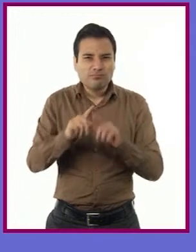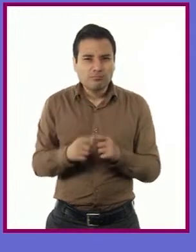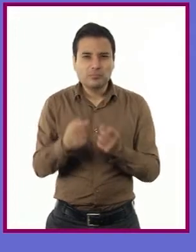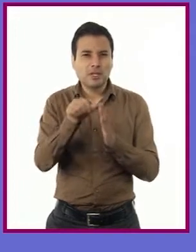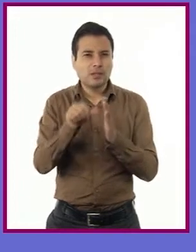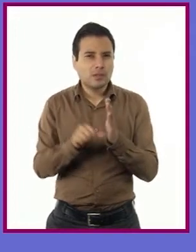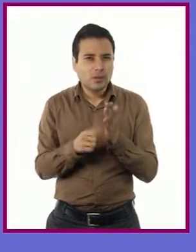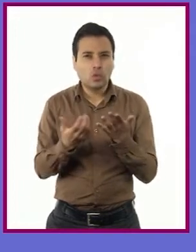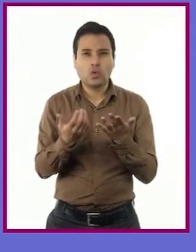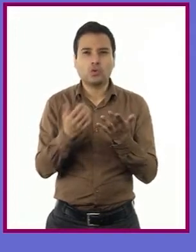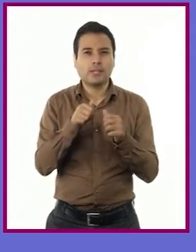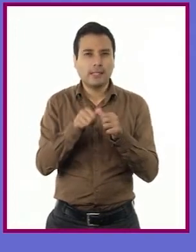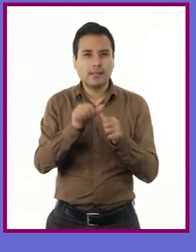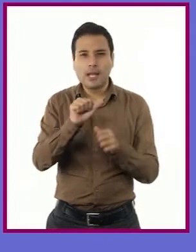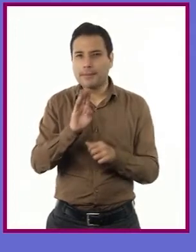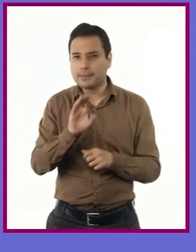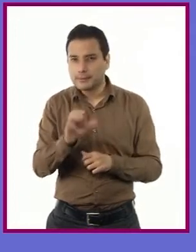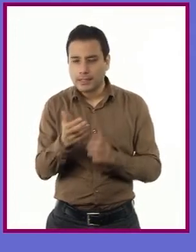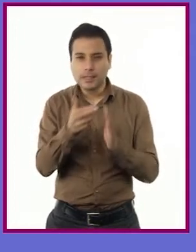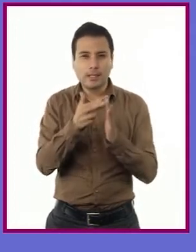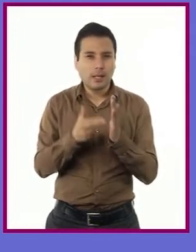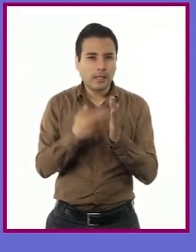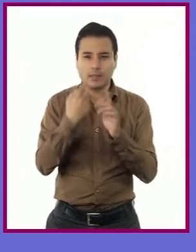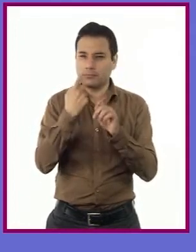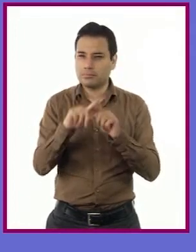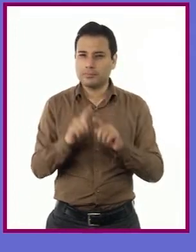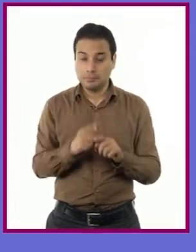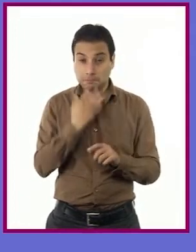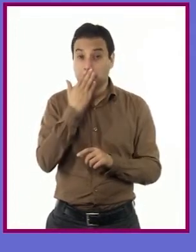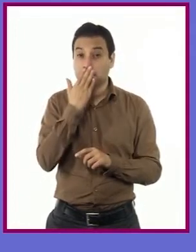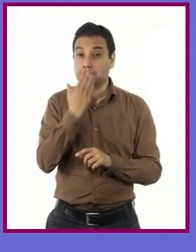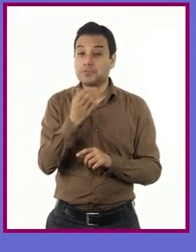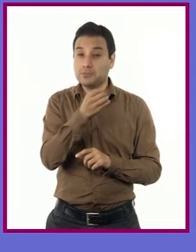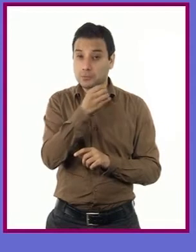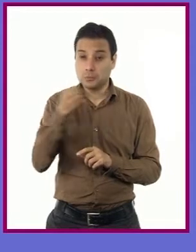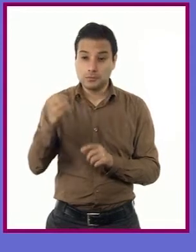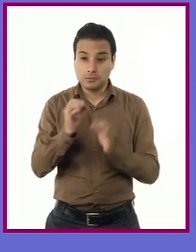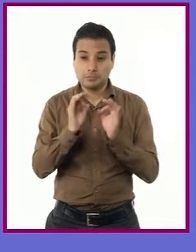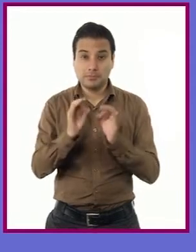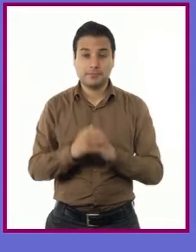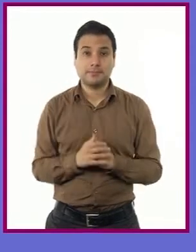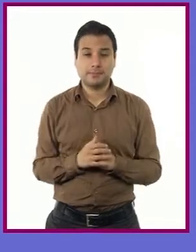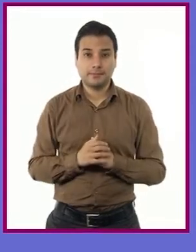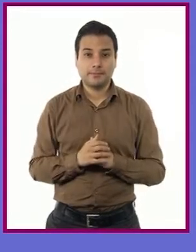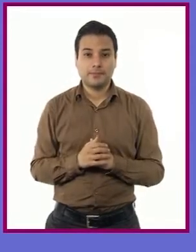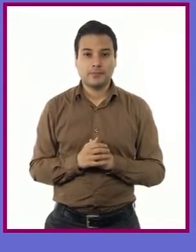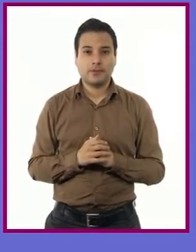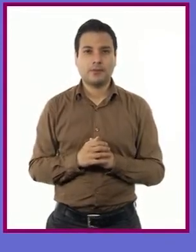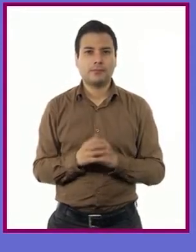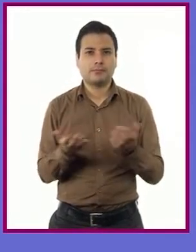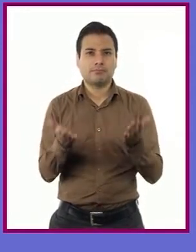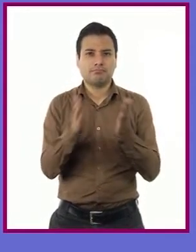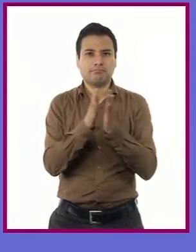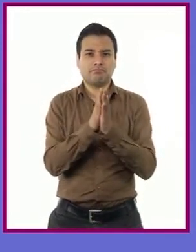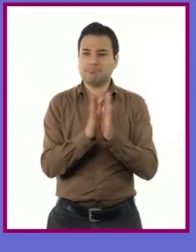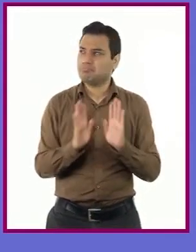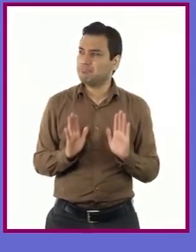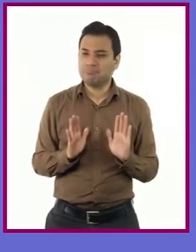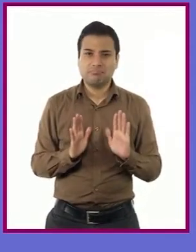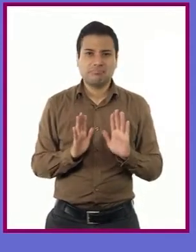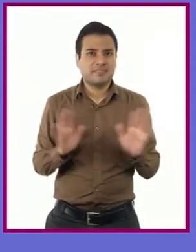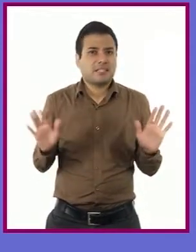artículos, los incisos y reglas se distinguen fácilmente. Solo lo doblan por la